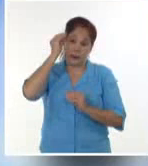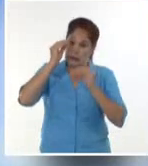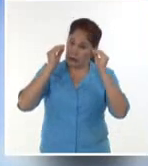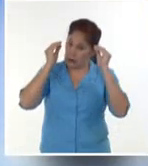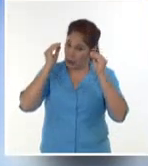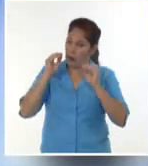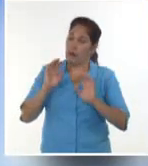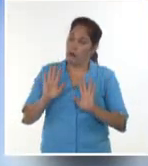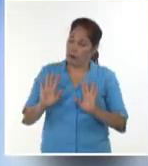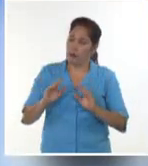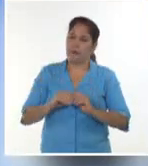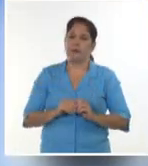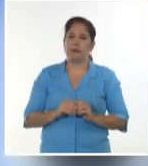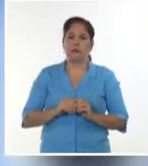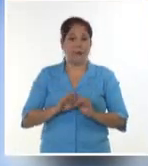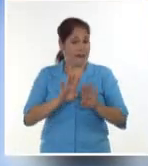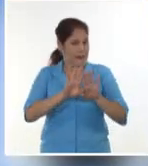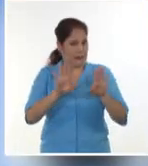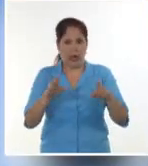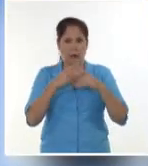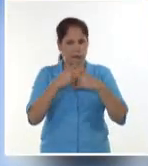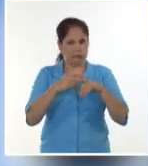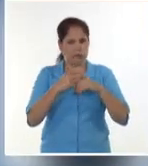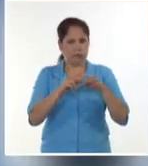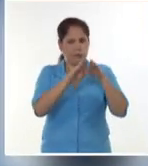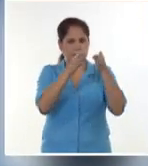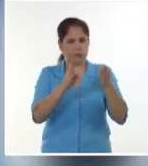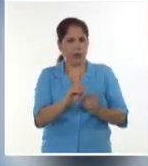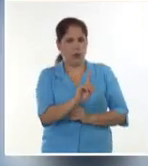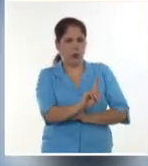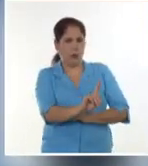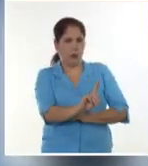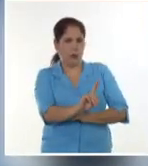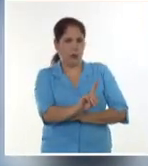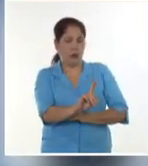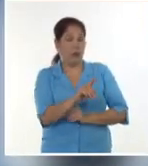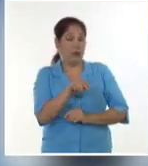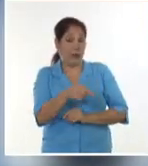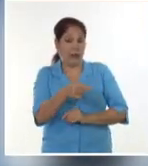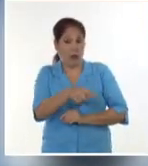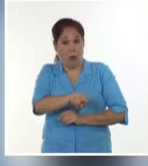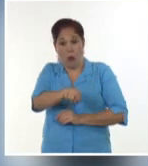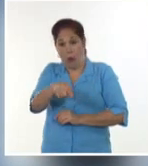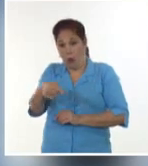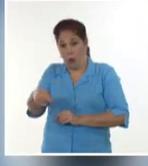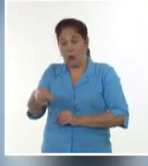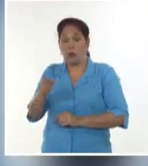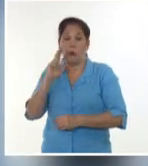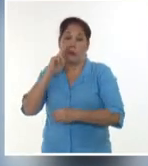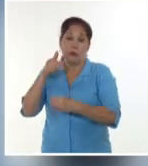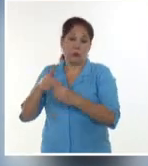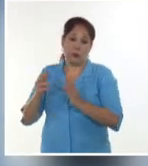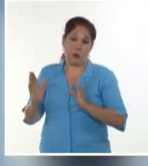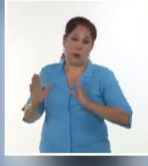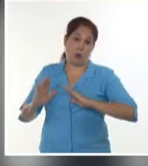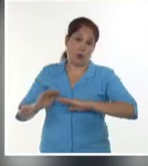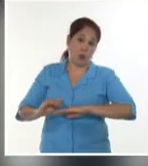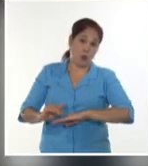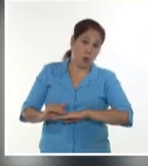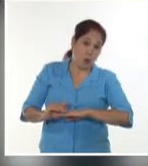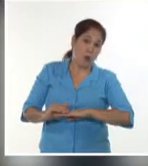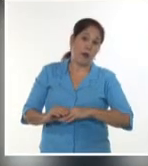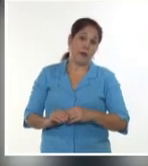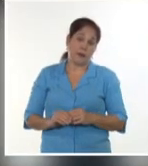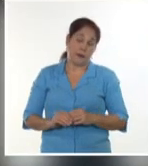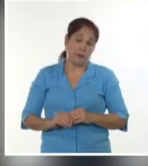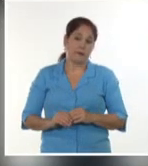Ya si va a estar la unidad número 1 de la termoeléctrica FETO, vamos a tener un nivel de indisponibilidad por combustible en la generación distribuida, que por supuesto